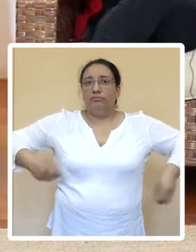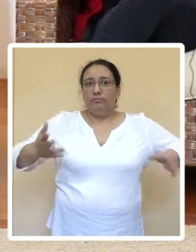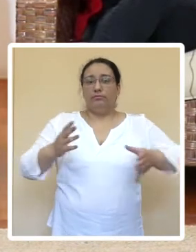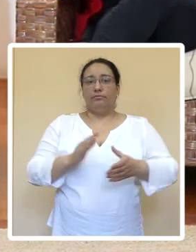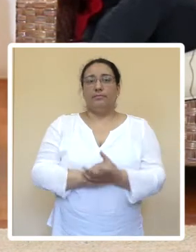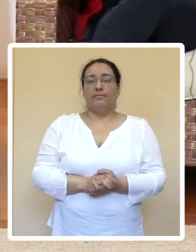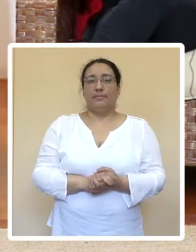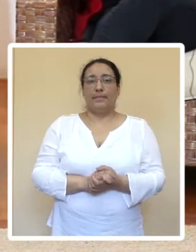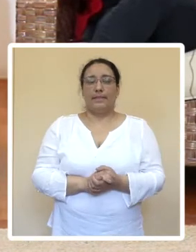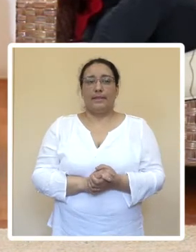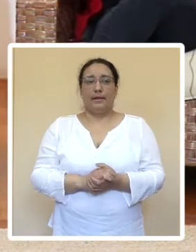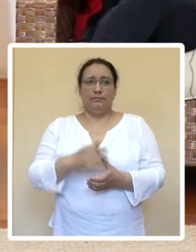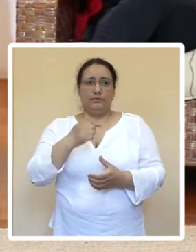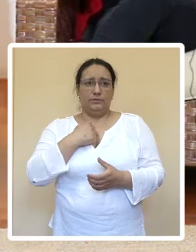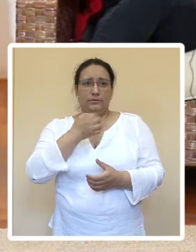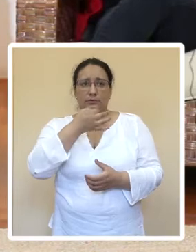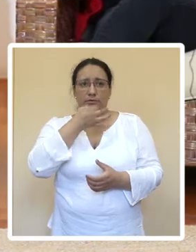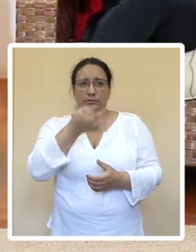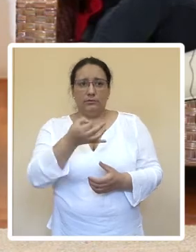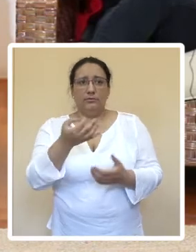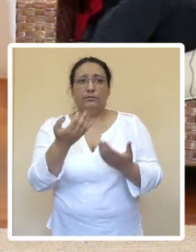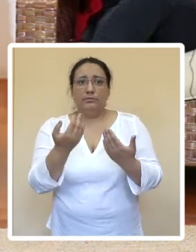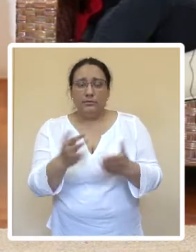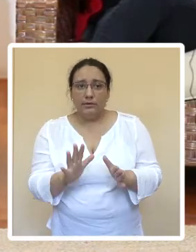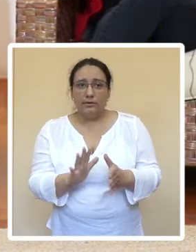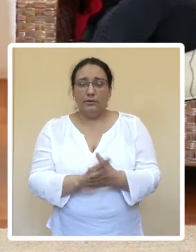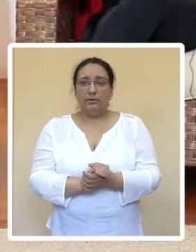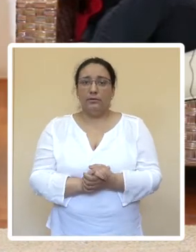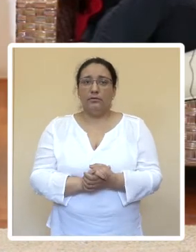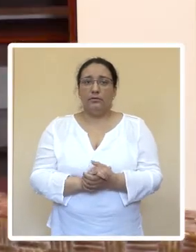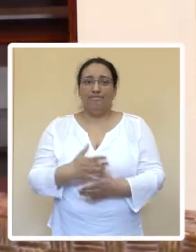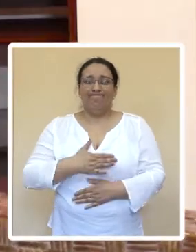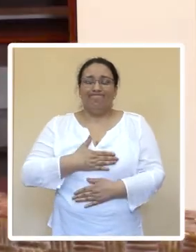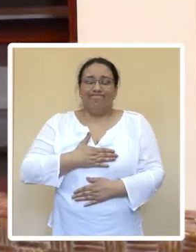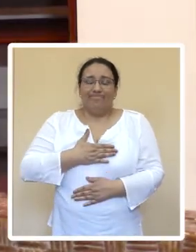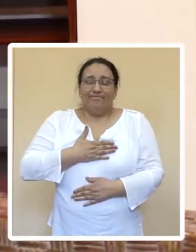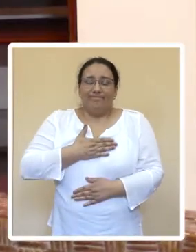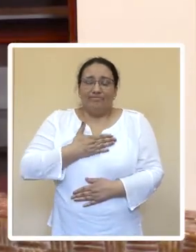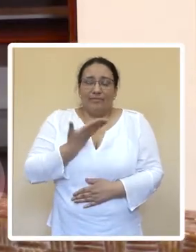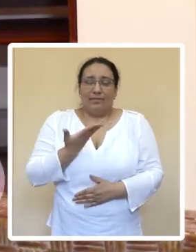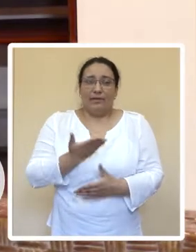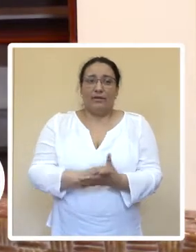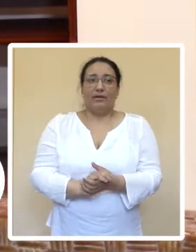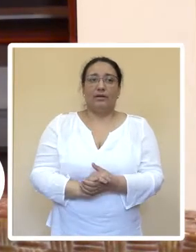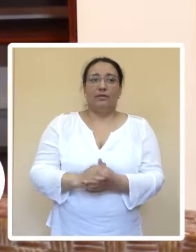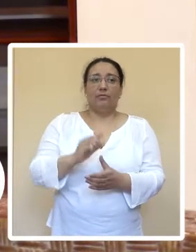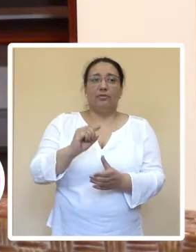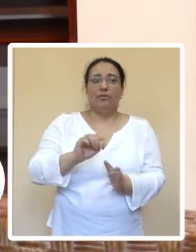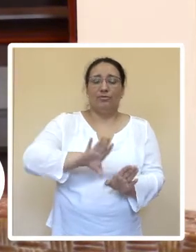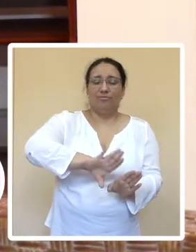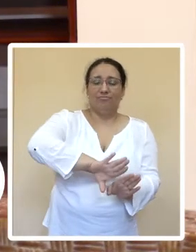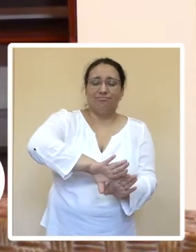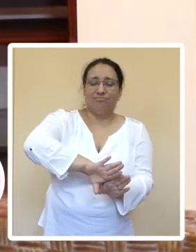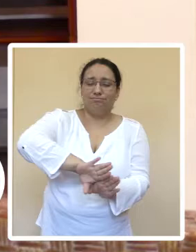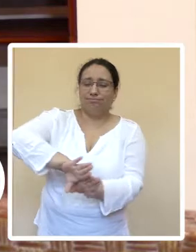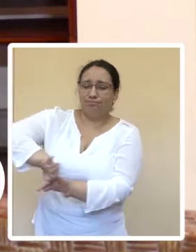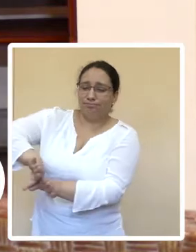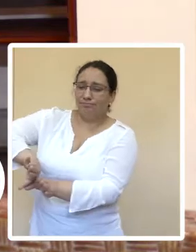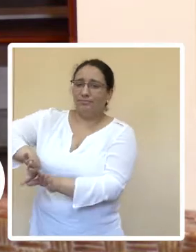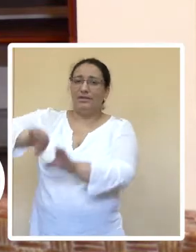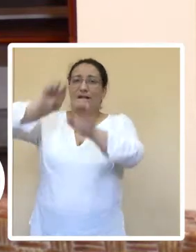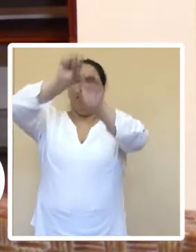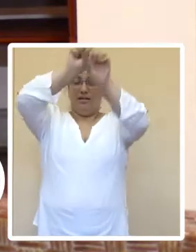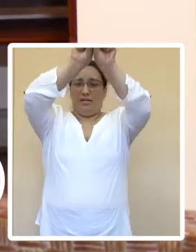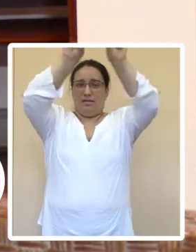dije: pero si ya como que uno se siente un poco aparte del sistema.